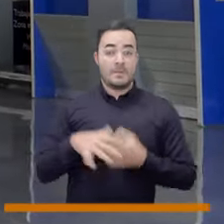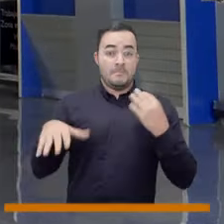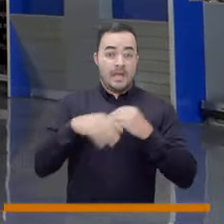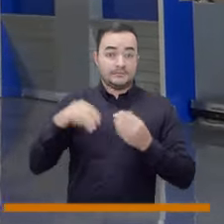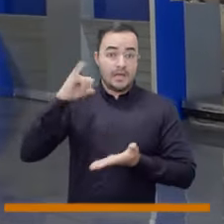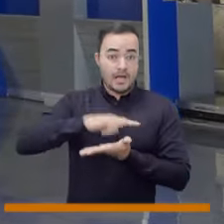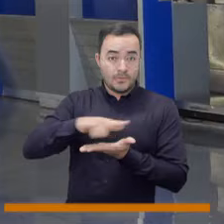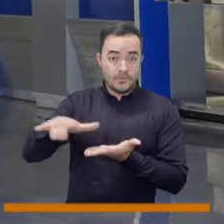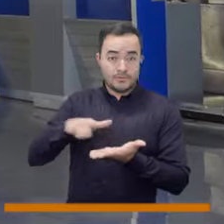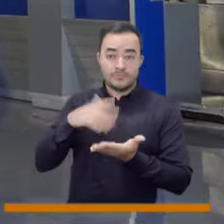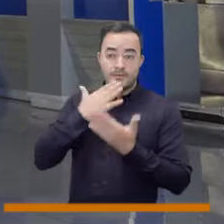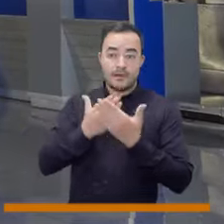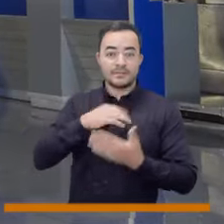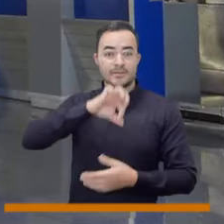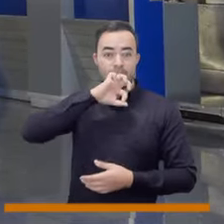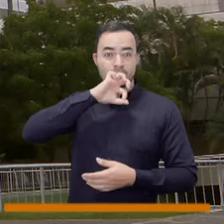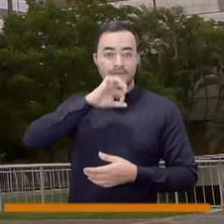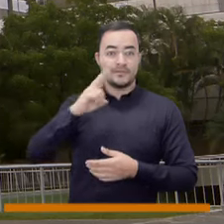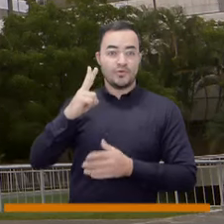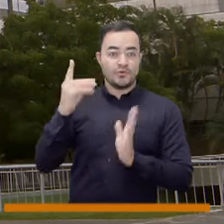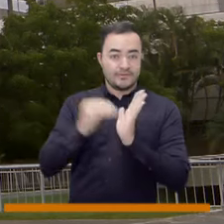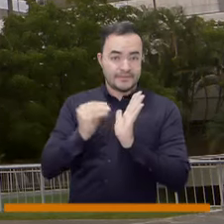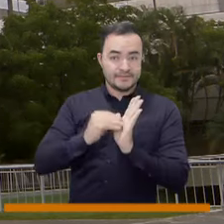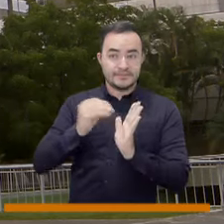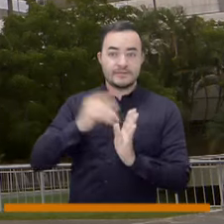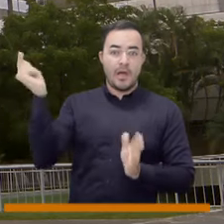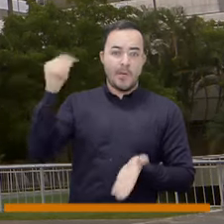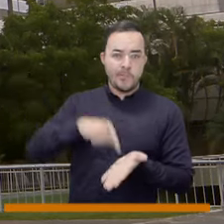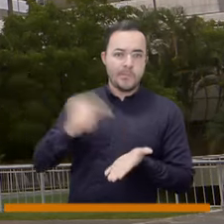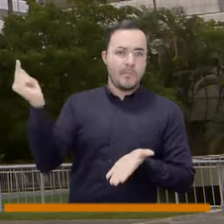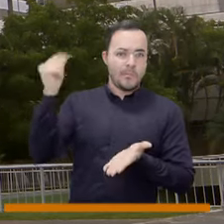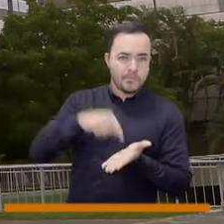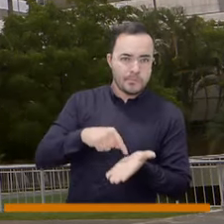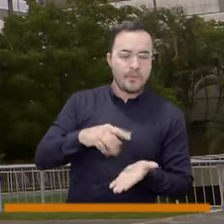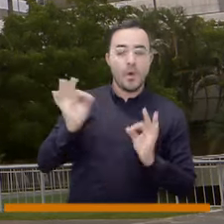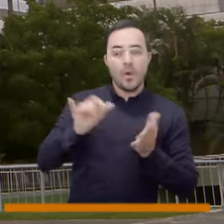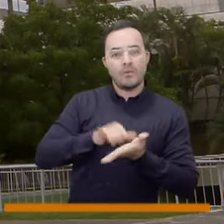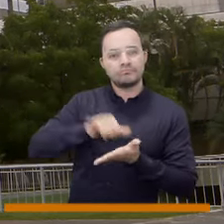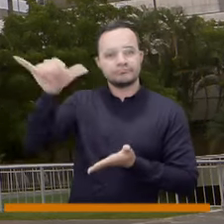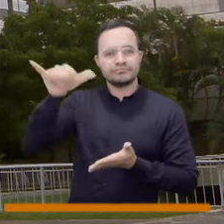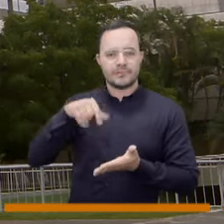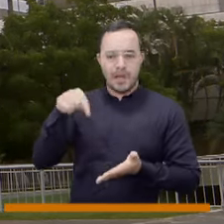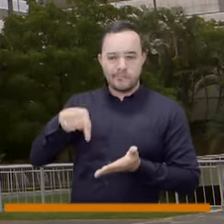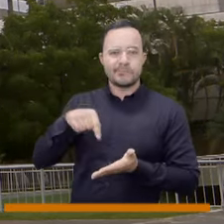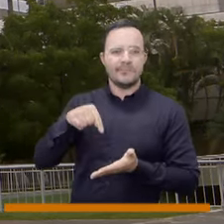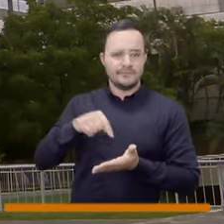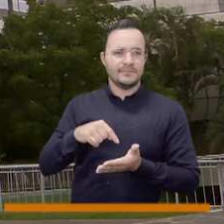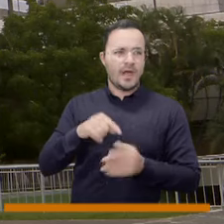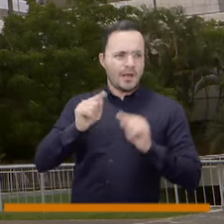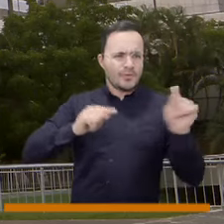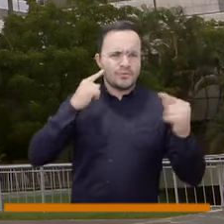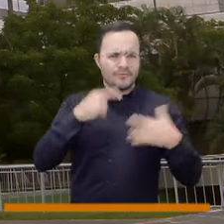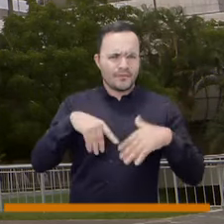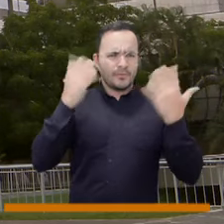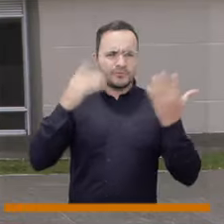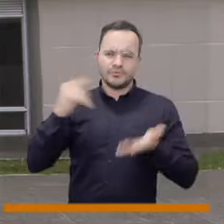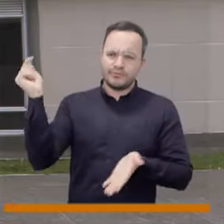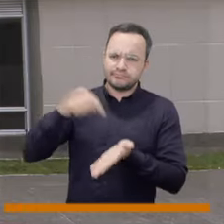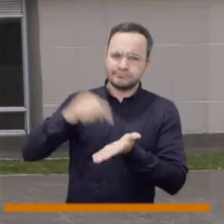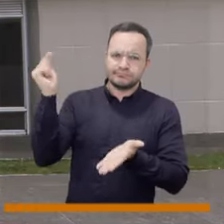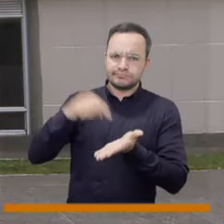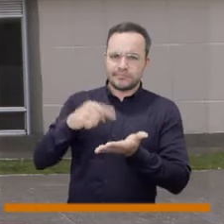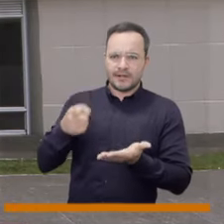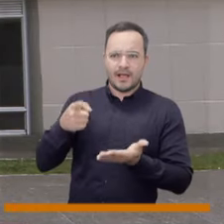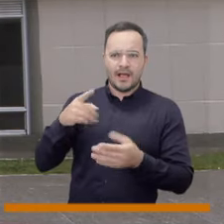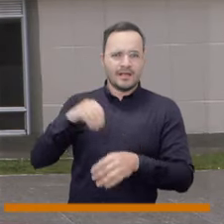Muchas personalidades también han salido de este aeropuerto o han llegado a este aeropuerto para conocer y visitar a nuestra ciudad.